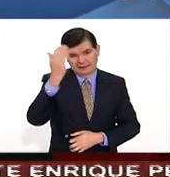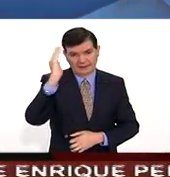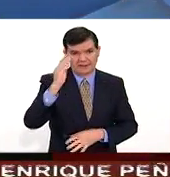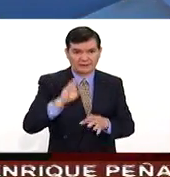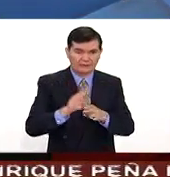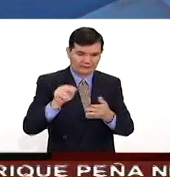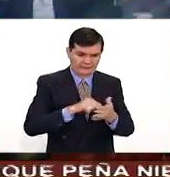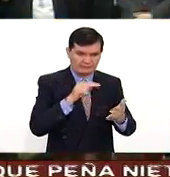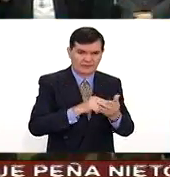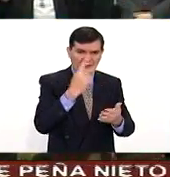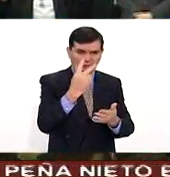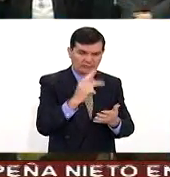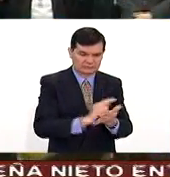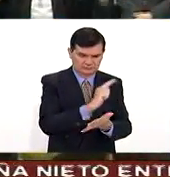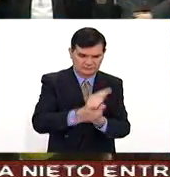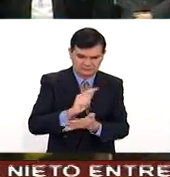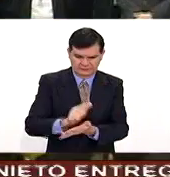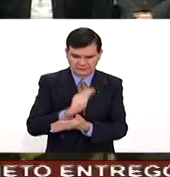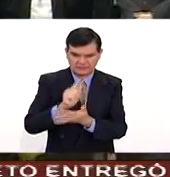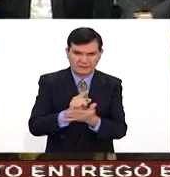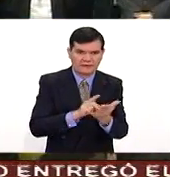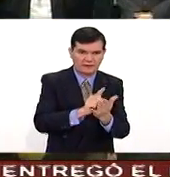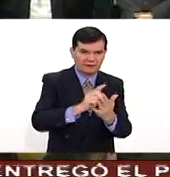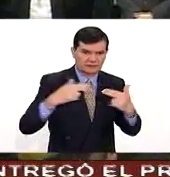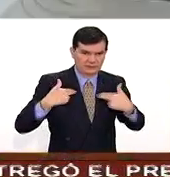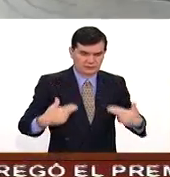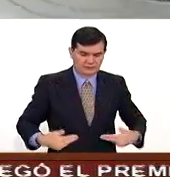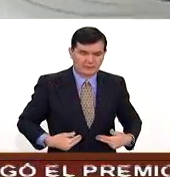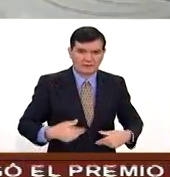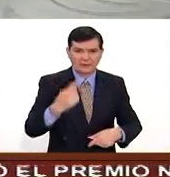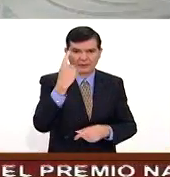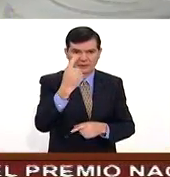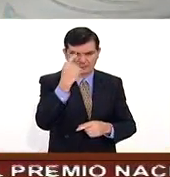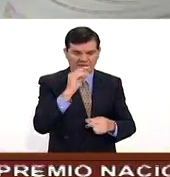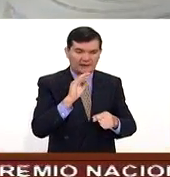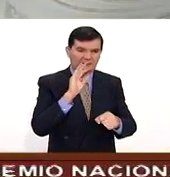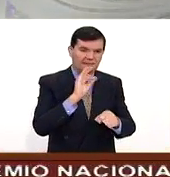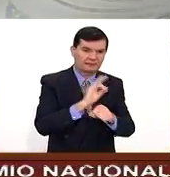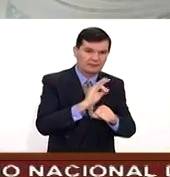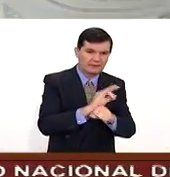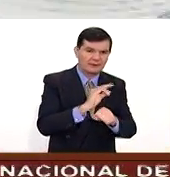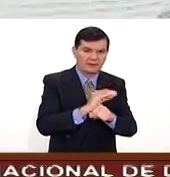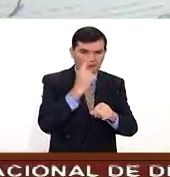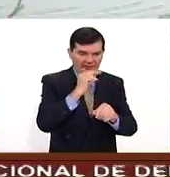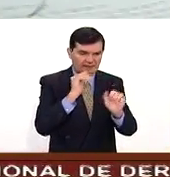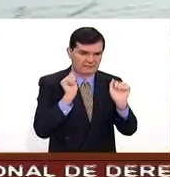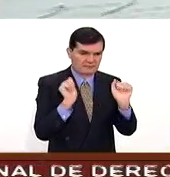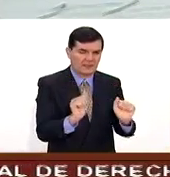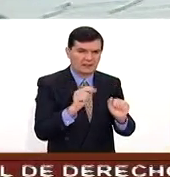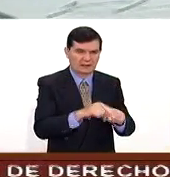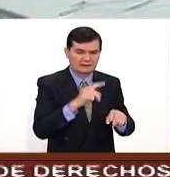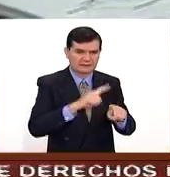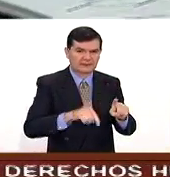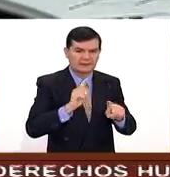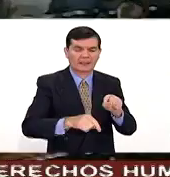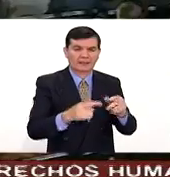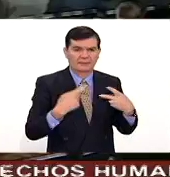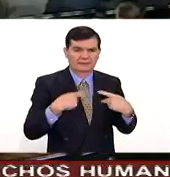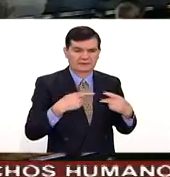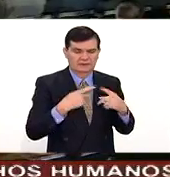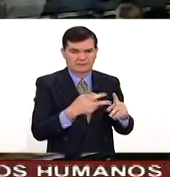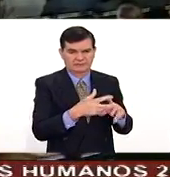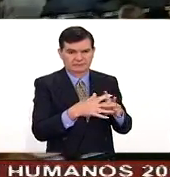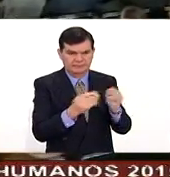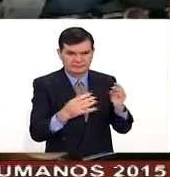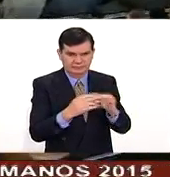Nieto firmó dos iniciativas en materia de derechos humanos. Una es para prevenir y sancionar el delito de desaparición de personas